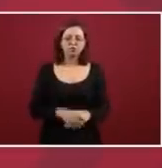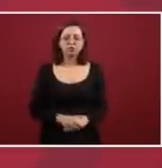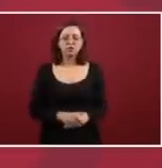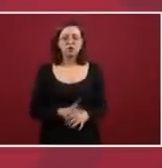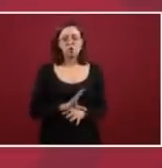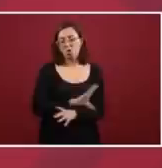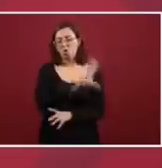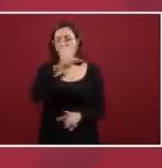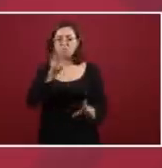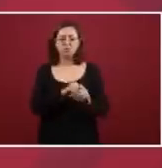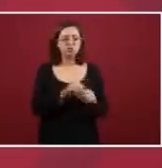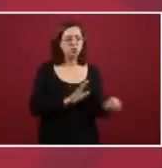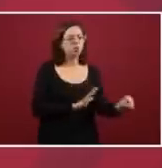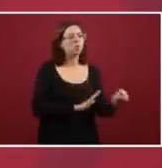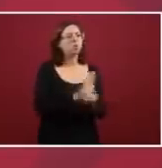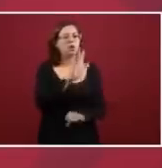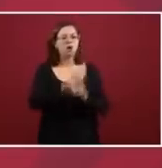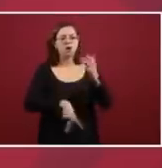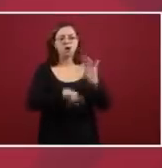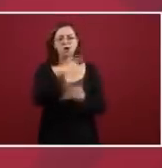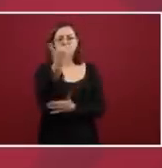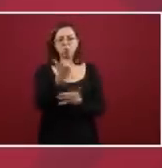Todos los proyectos